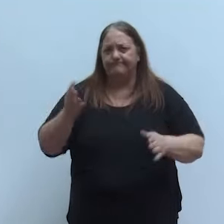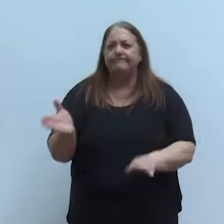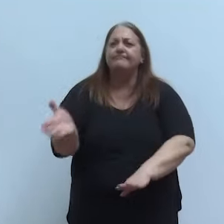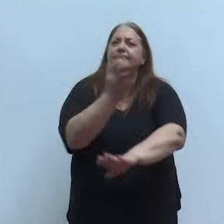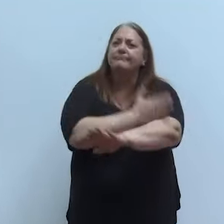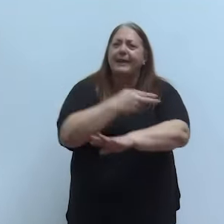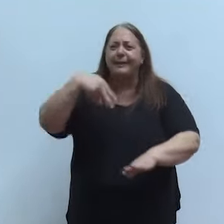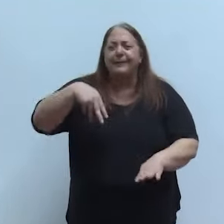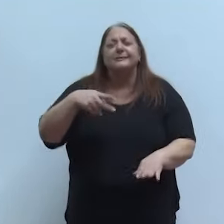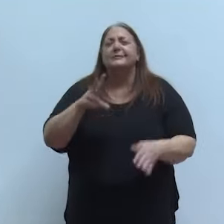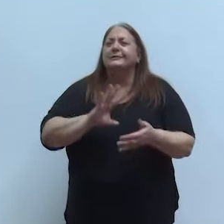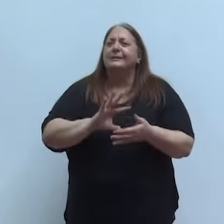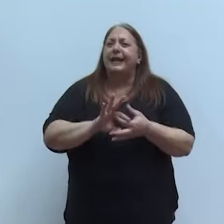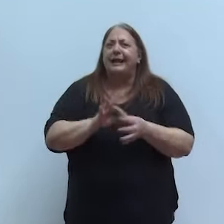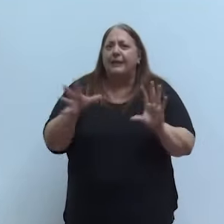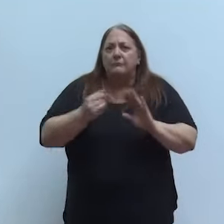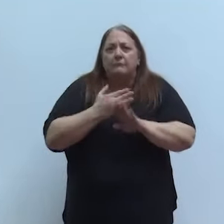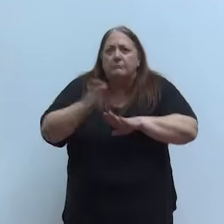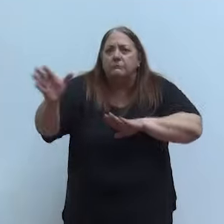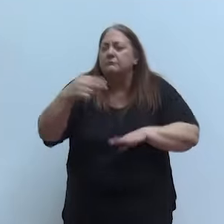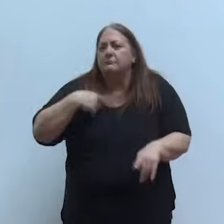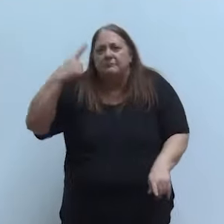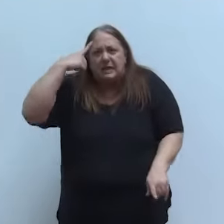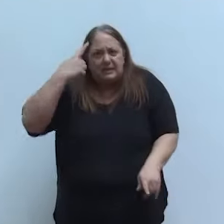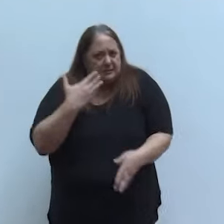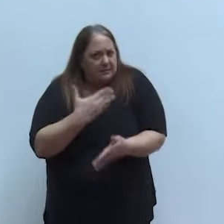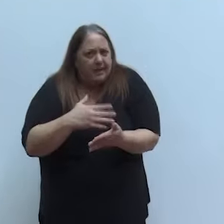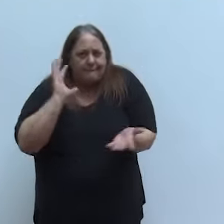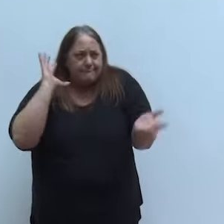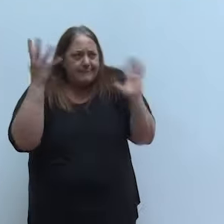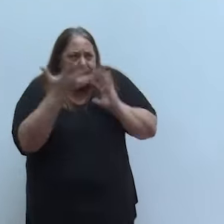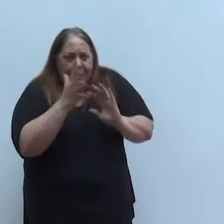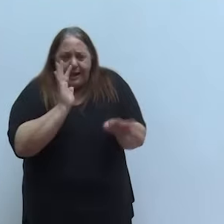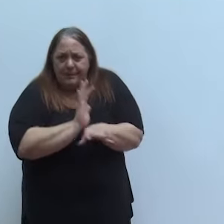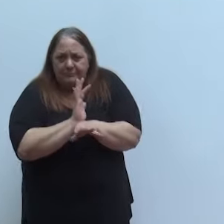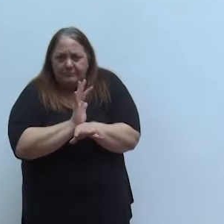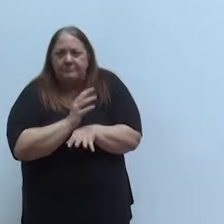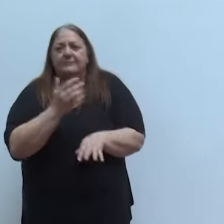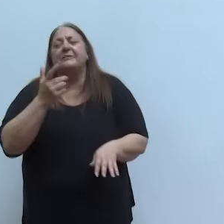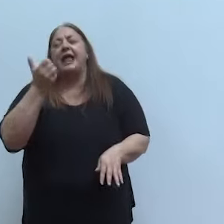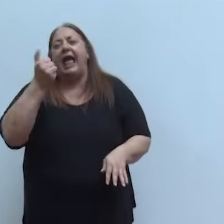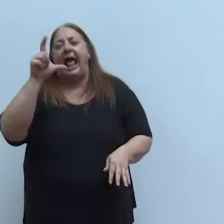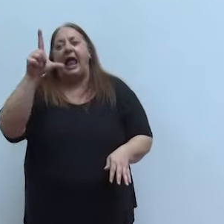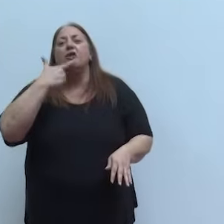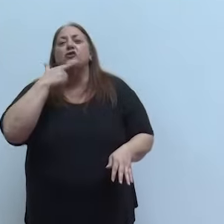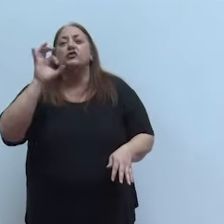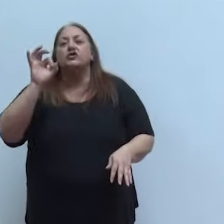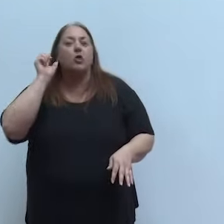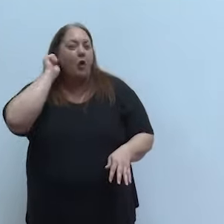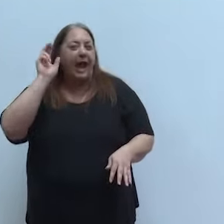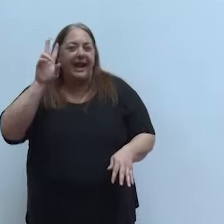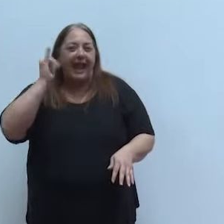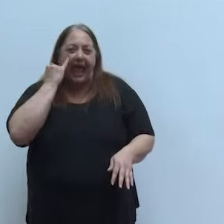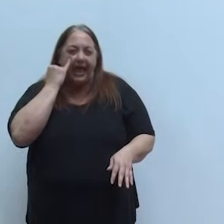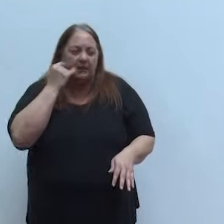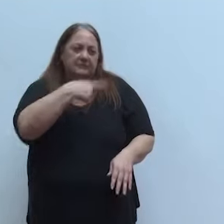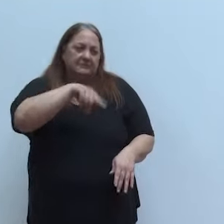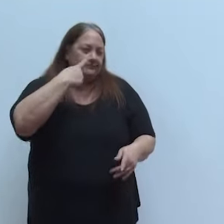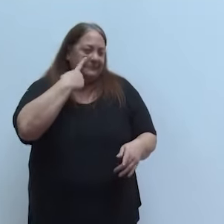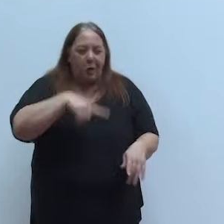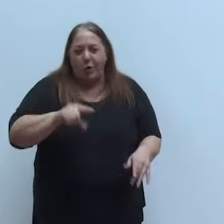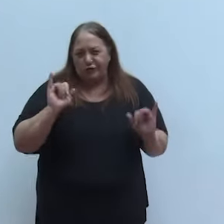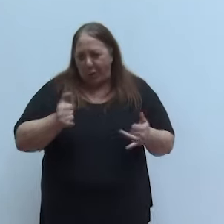animado a plantear miré los discursos de de Álvaro alzogaray que para los más jóvenes seguramente no lo conocen fue el padre del neoliberalismo argentino